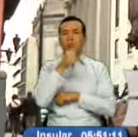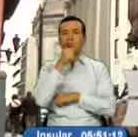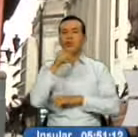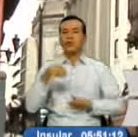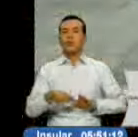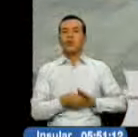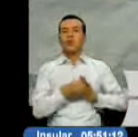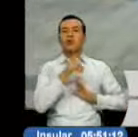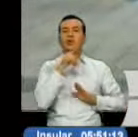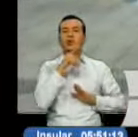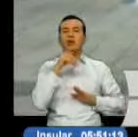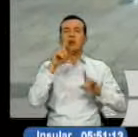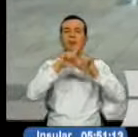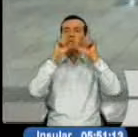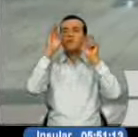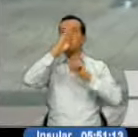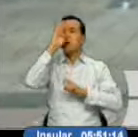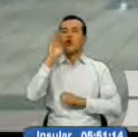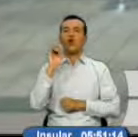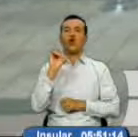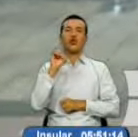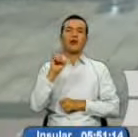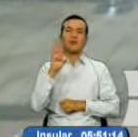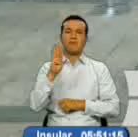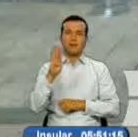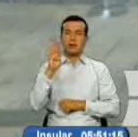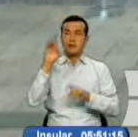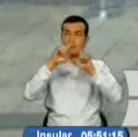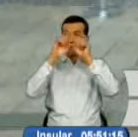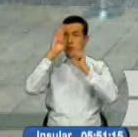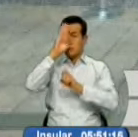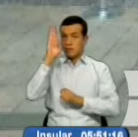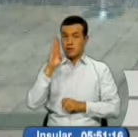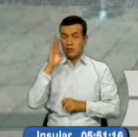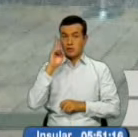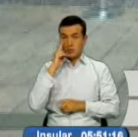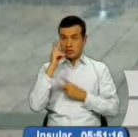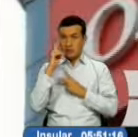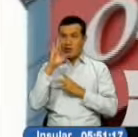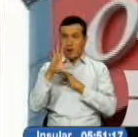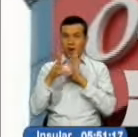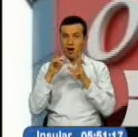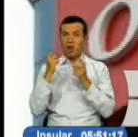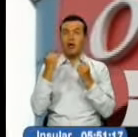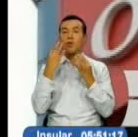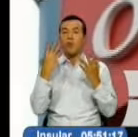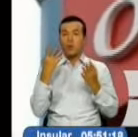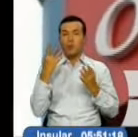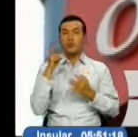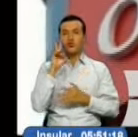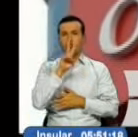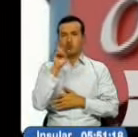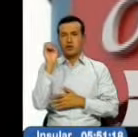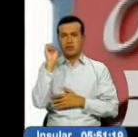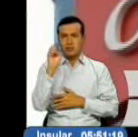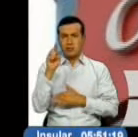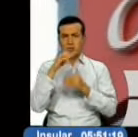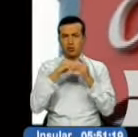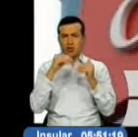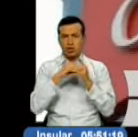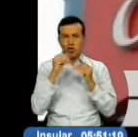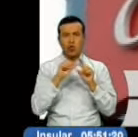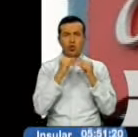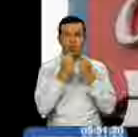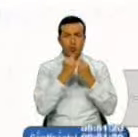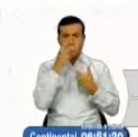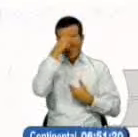por Odebrecht. Solo entre 2014 y 2015, la empresa brasileña investigada a nivel mundial por corrupción habría entregado al menos $200,000 a dicha